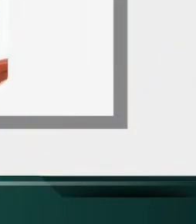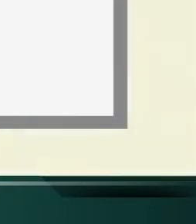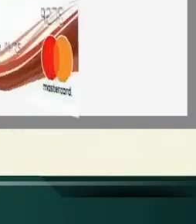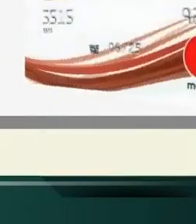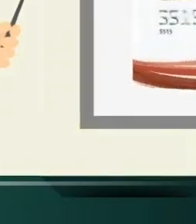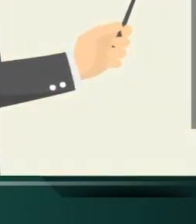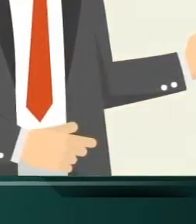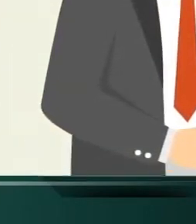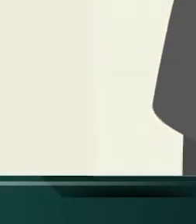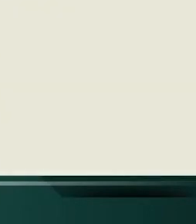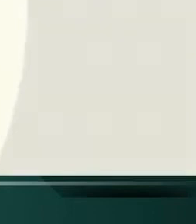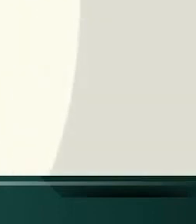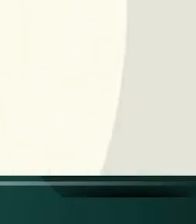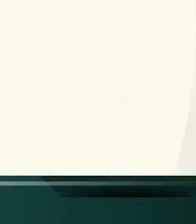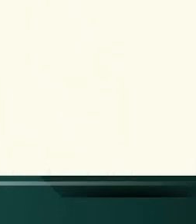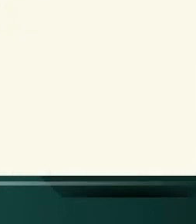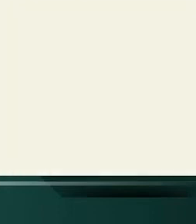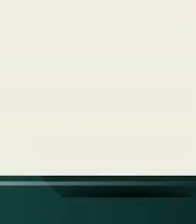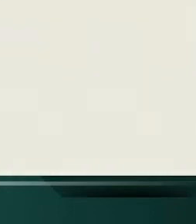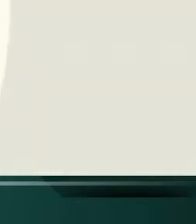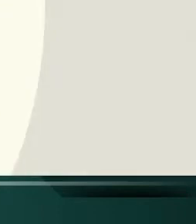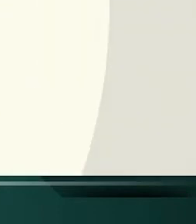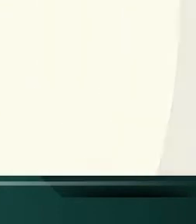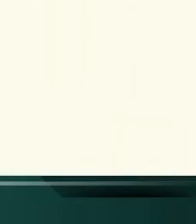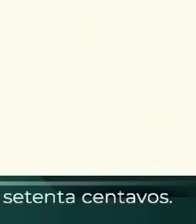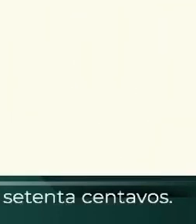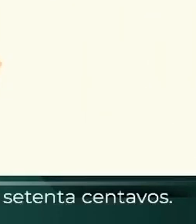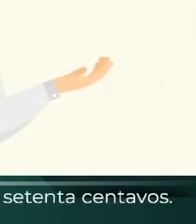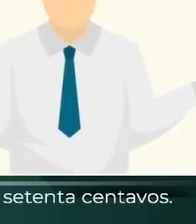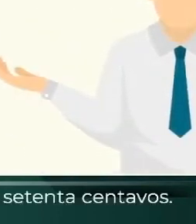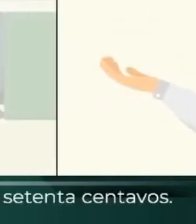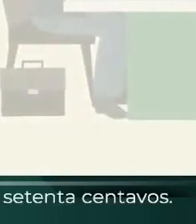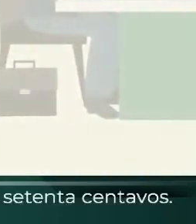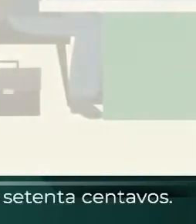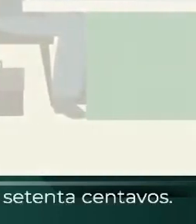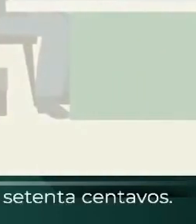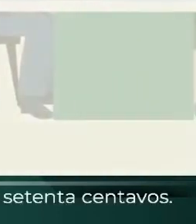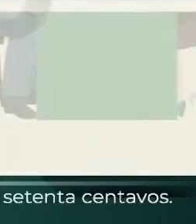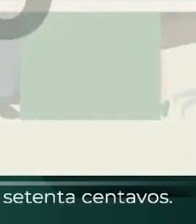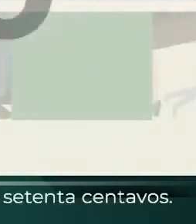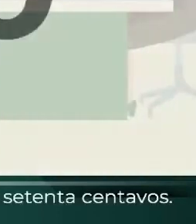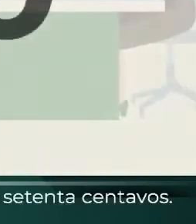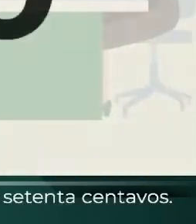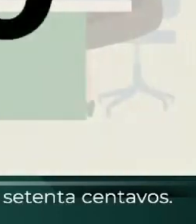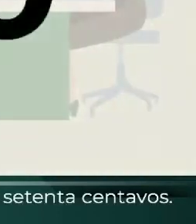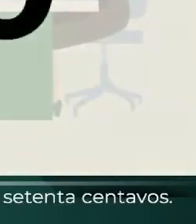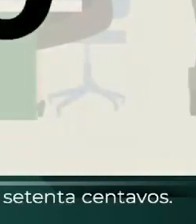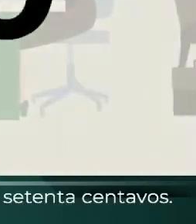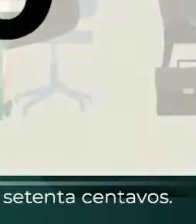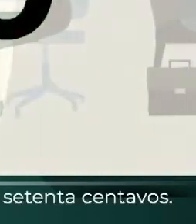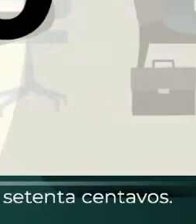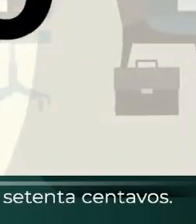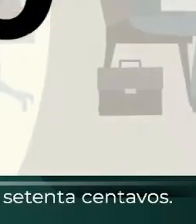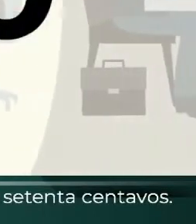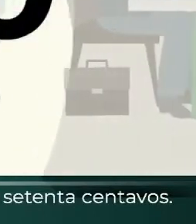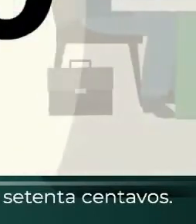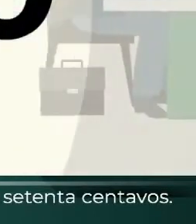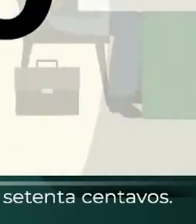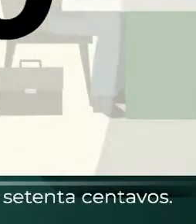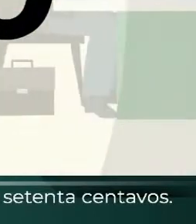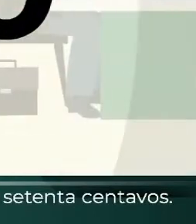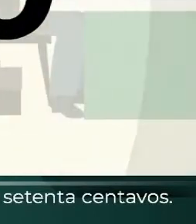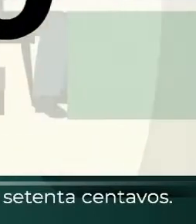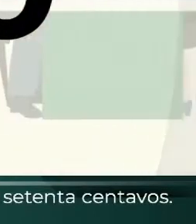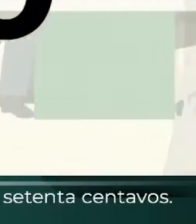Bienestar. ¿Cuánto debes reembolsar? Tu reembolso mensual será de 823 pesos